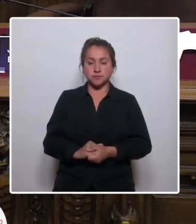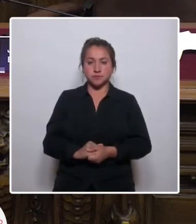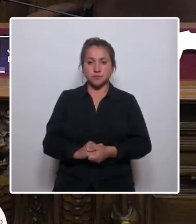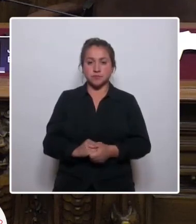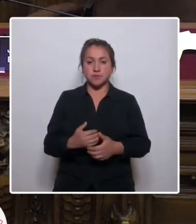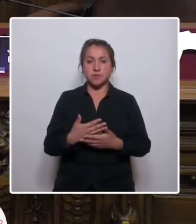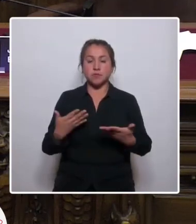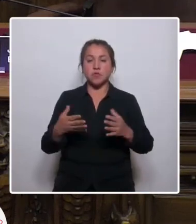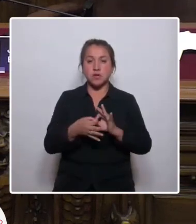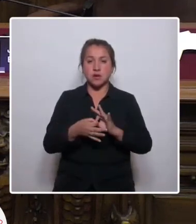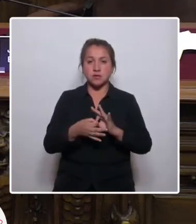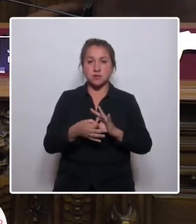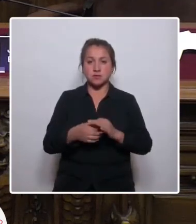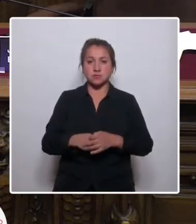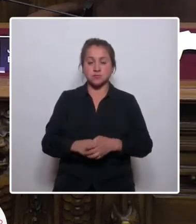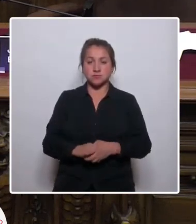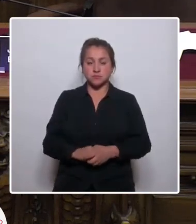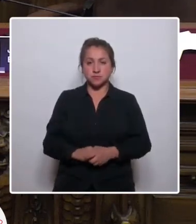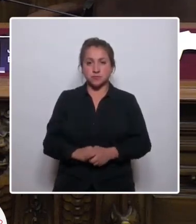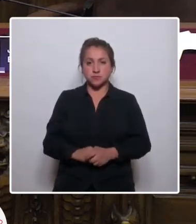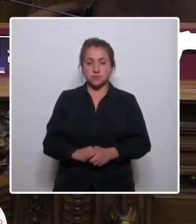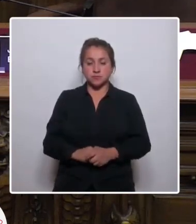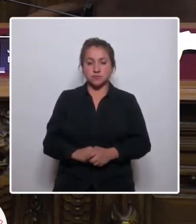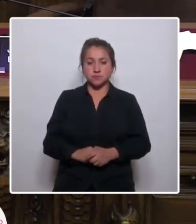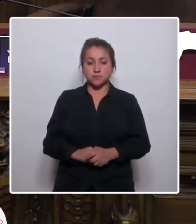Muchas gracias.